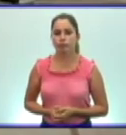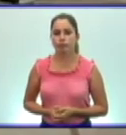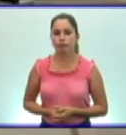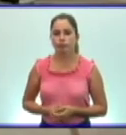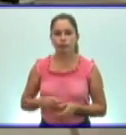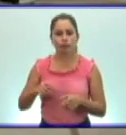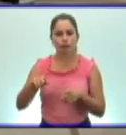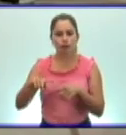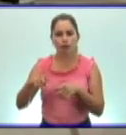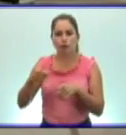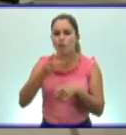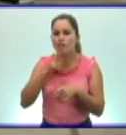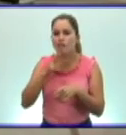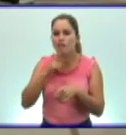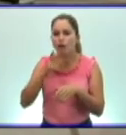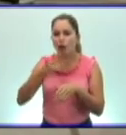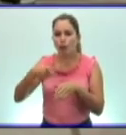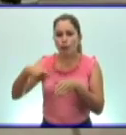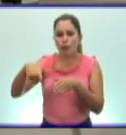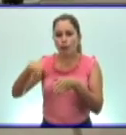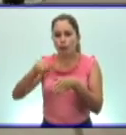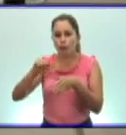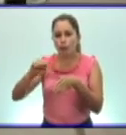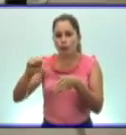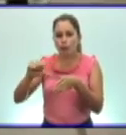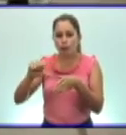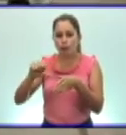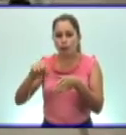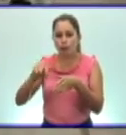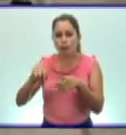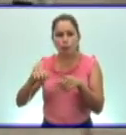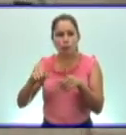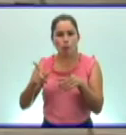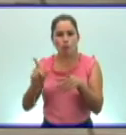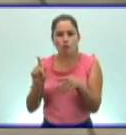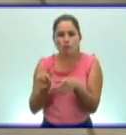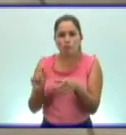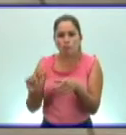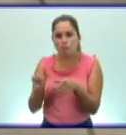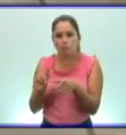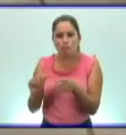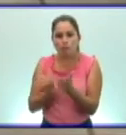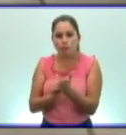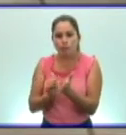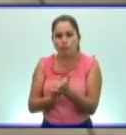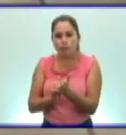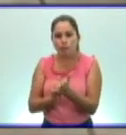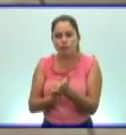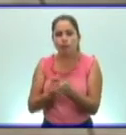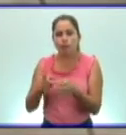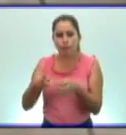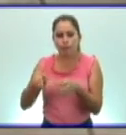Enjuagamos el vaso de precipitado por si queda alguna partícula de soluto.